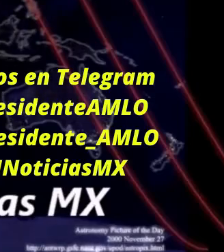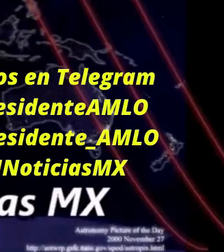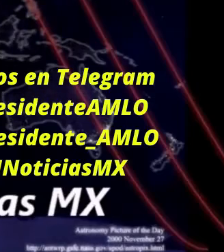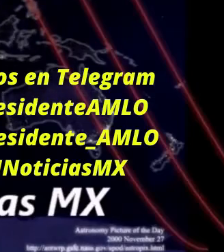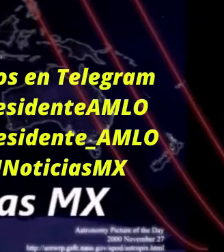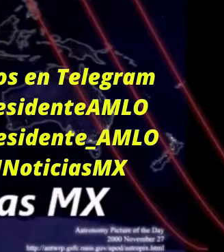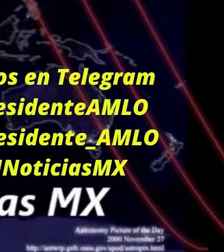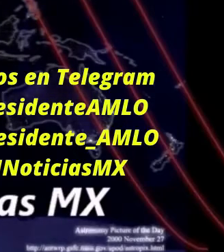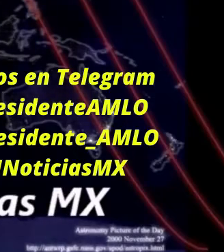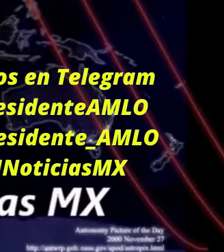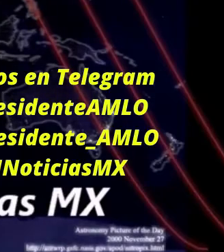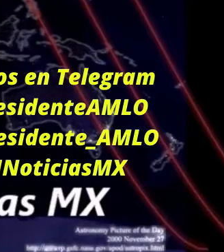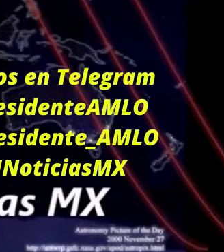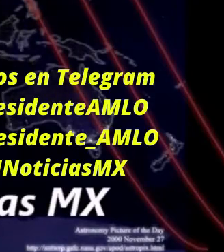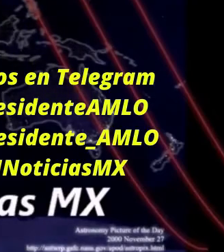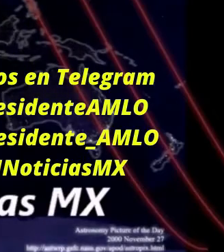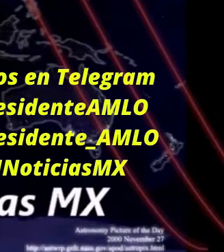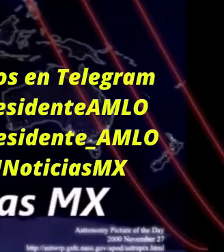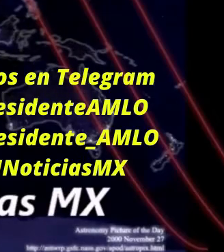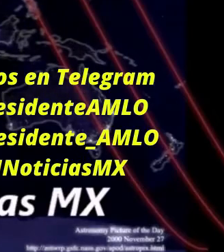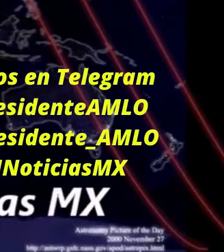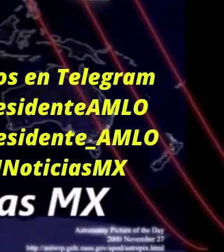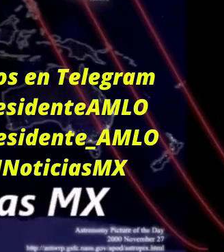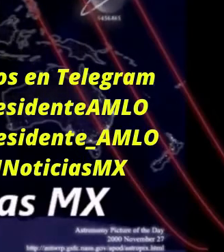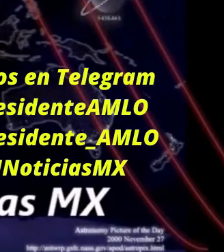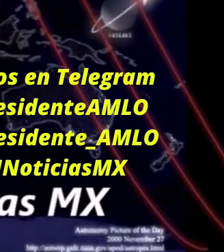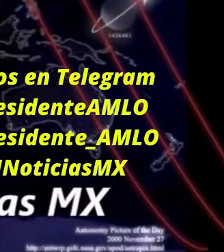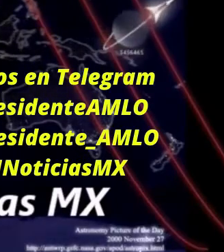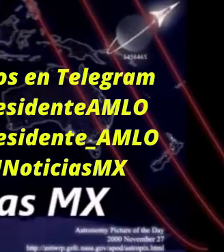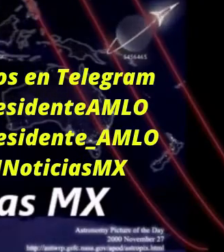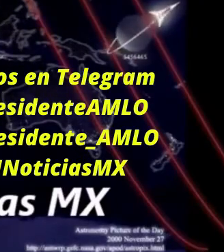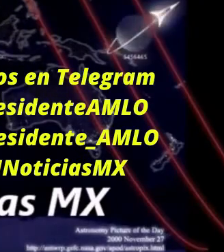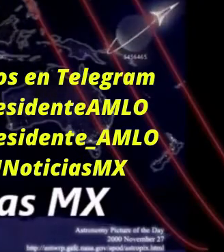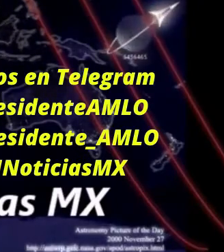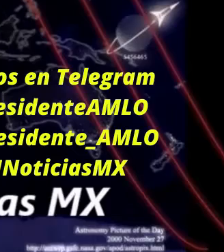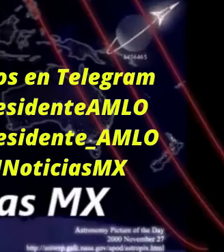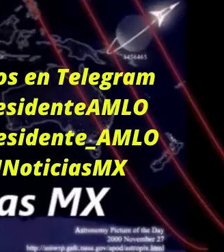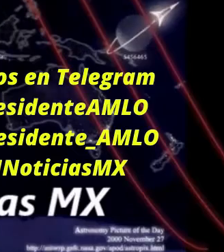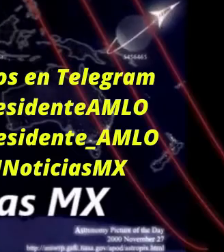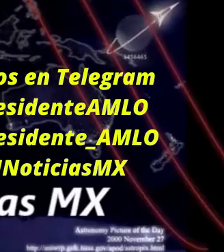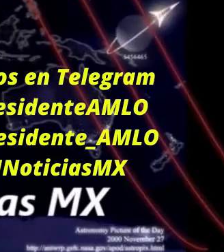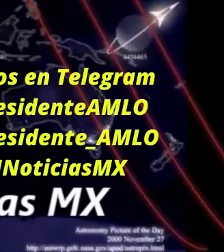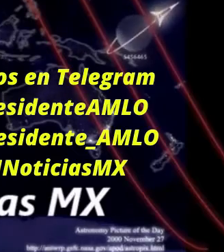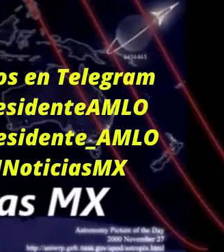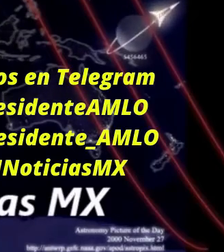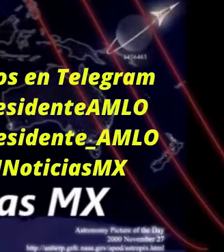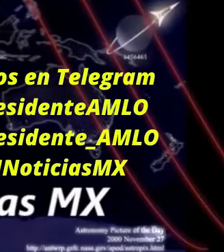Hidalgo Noticias MX, la información en constante movimiento.